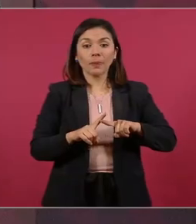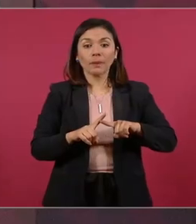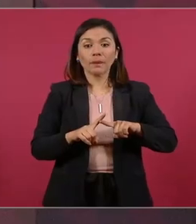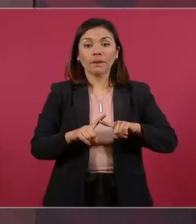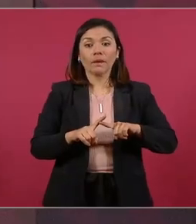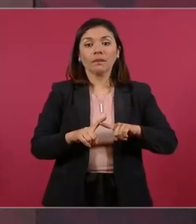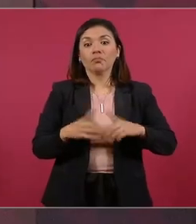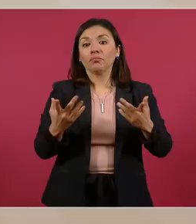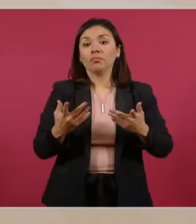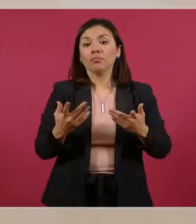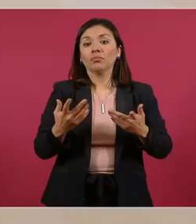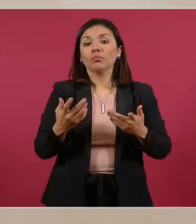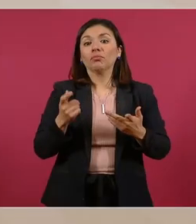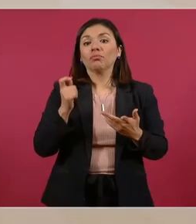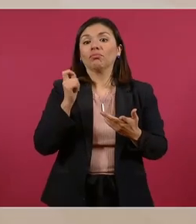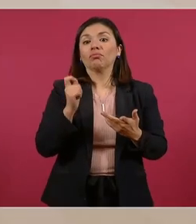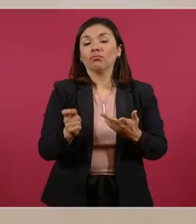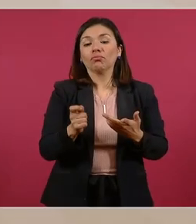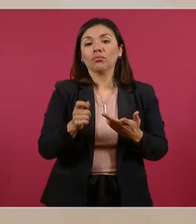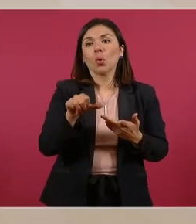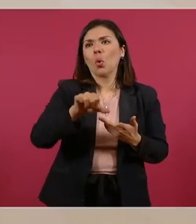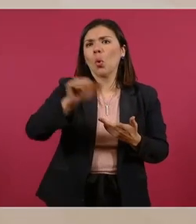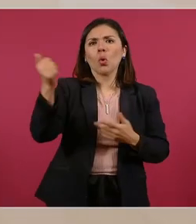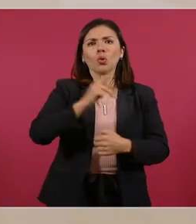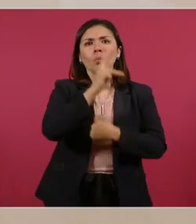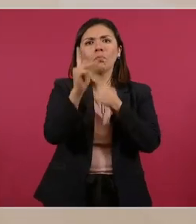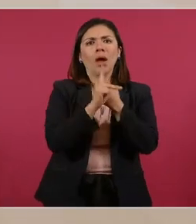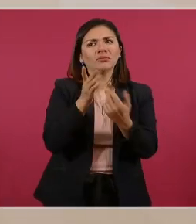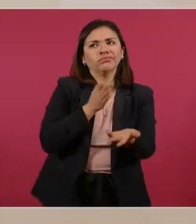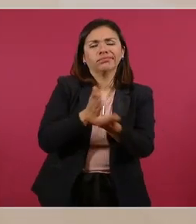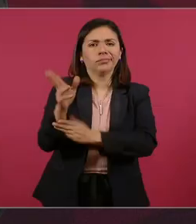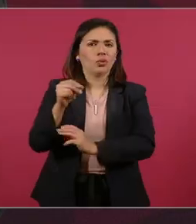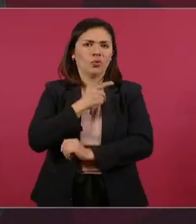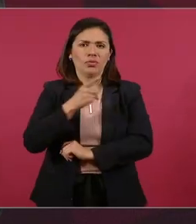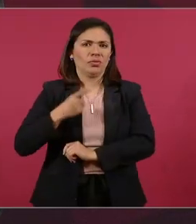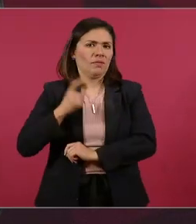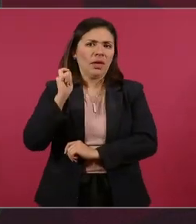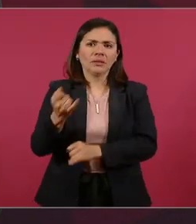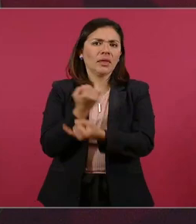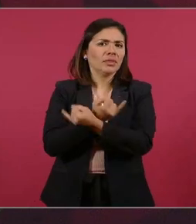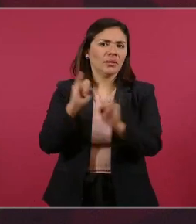de otros países independientes